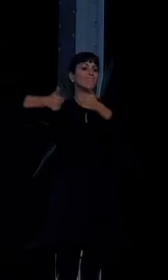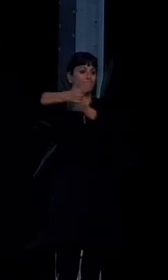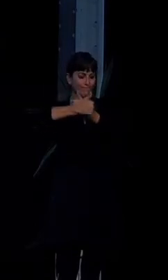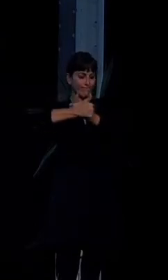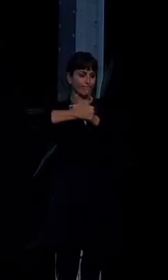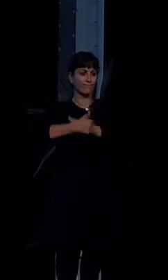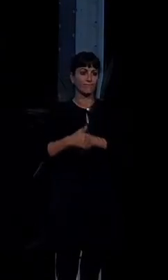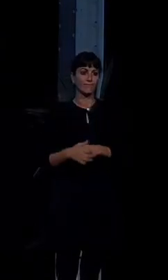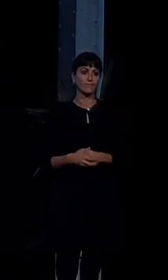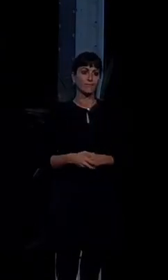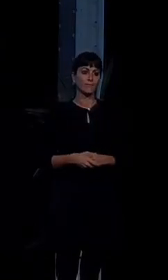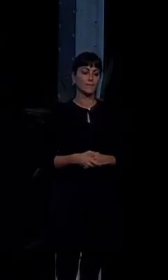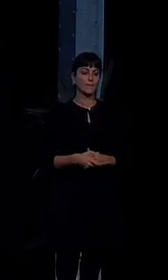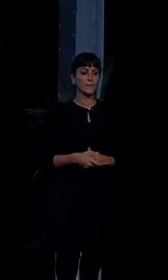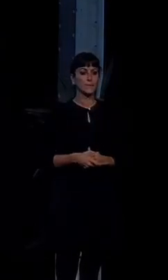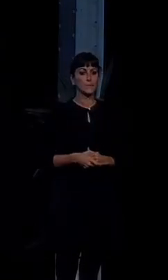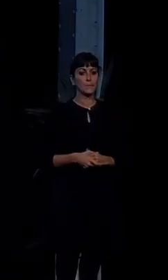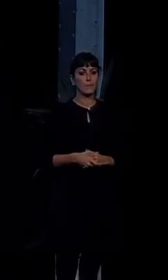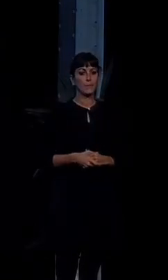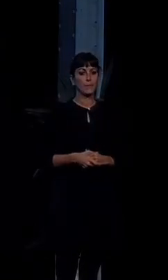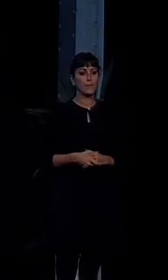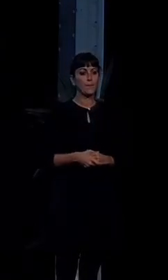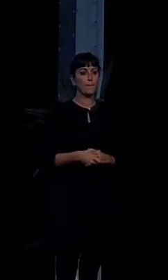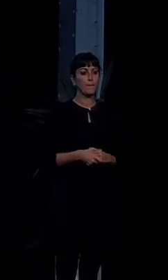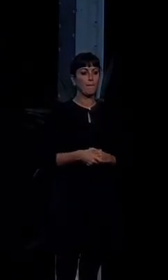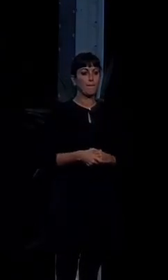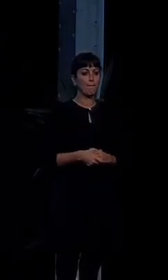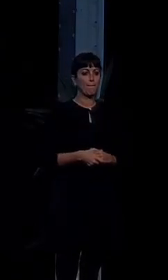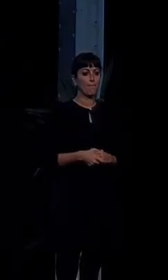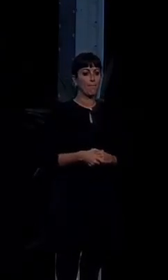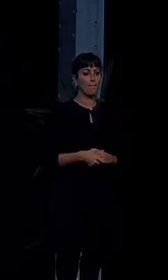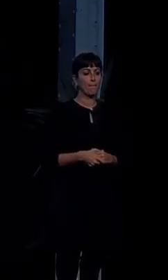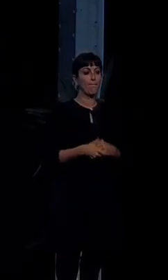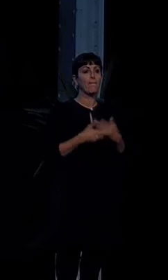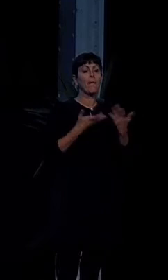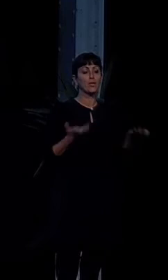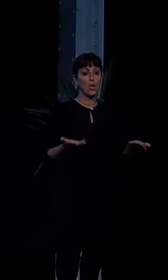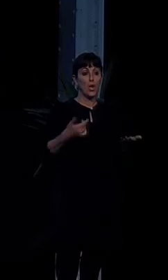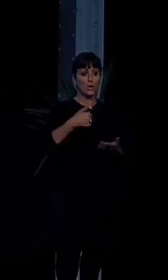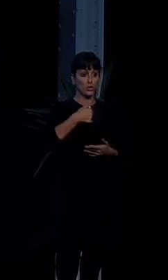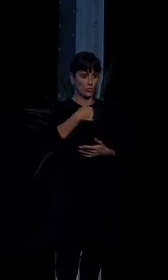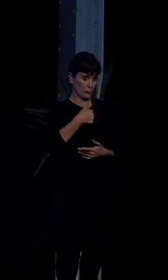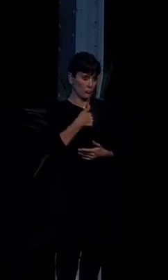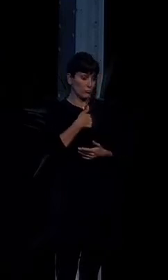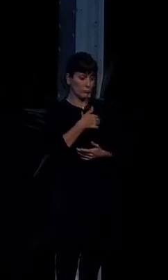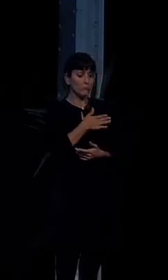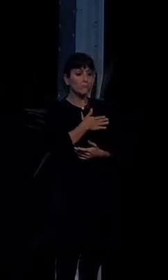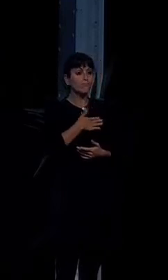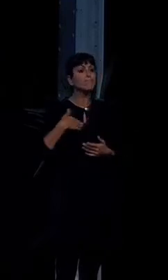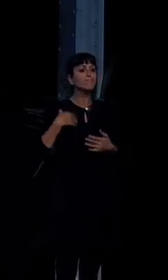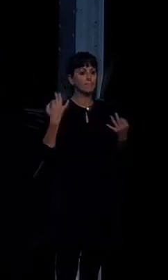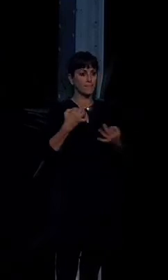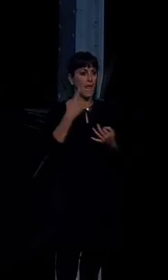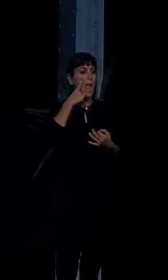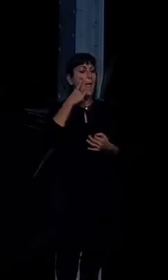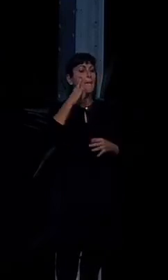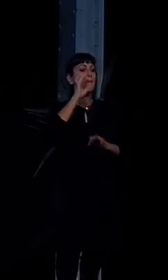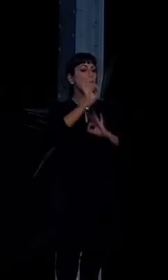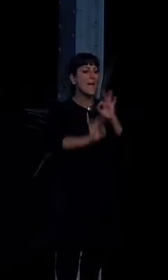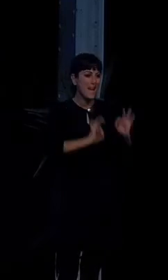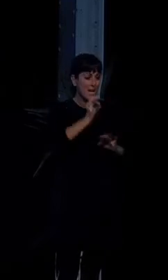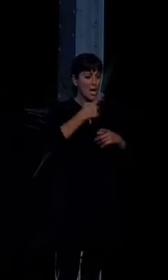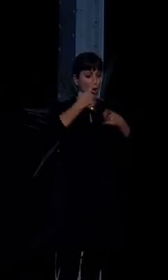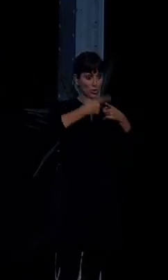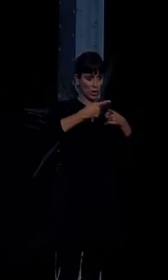Por lo tanto, desde este lugar, lo que he intentado es politizar los relatos sobre el peligro sexual, que son